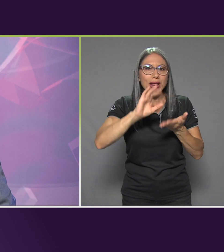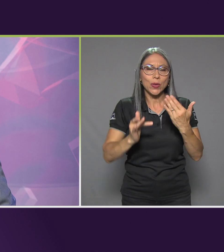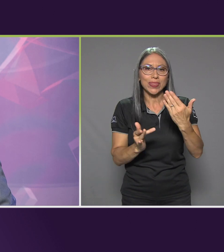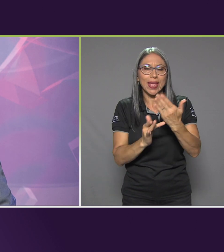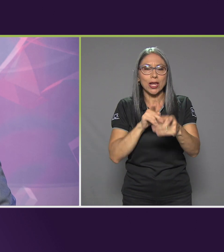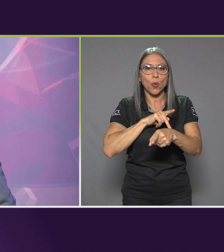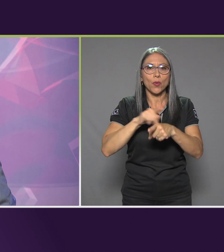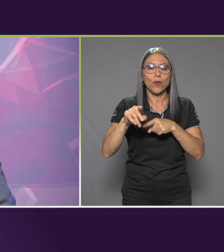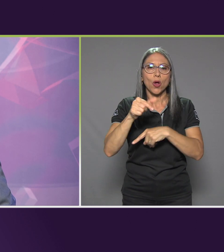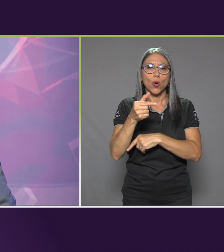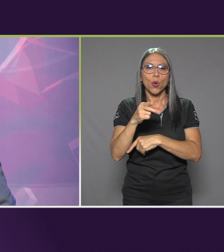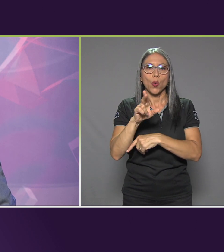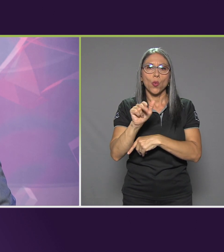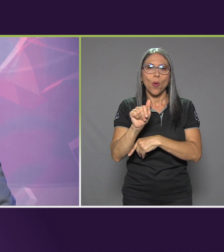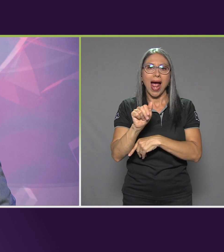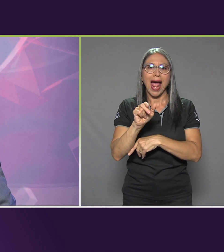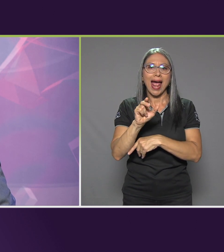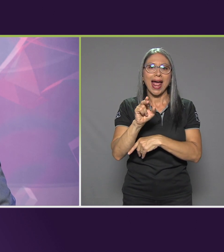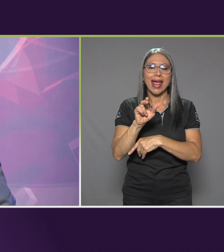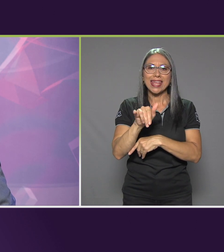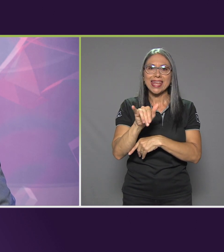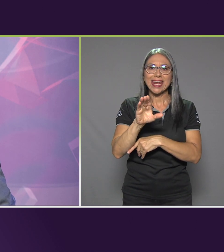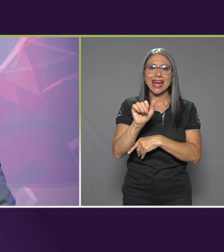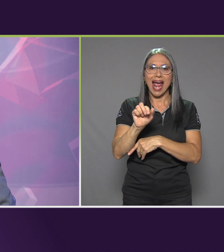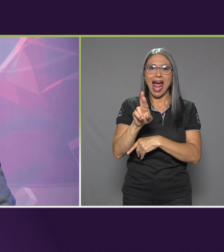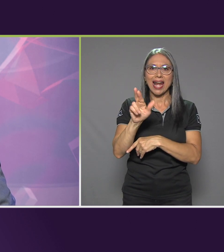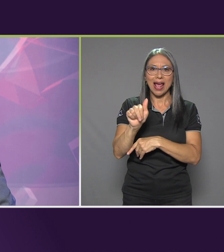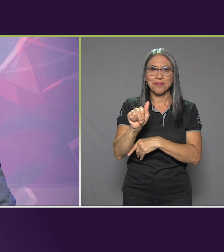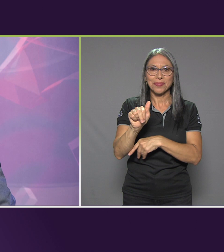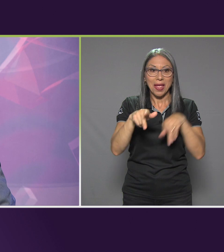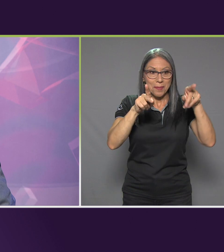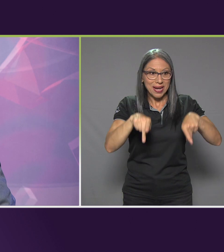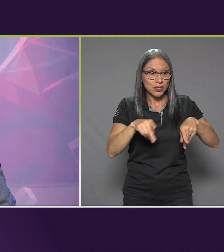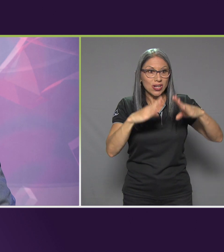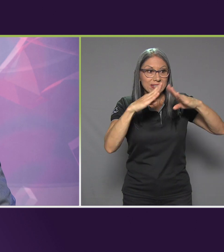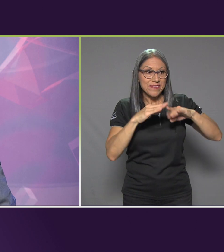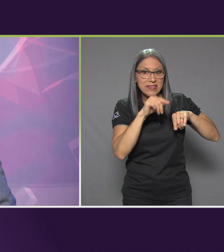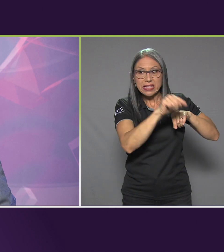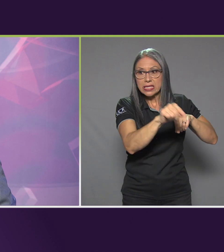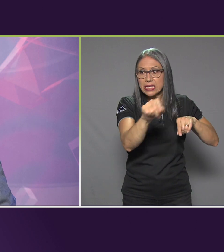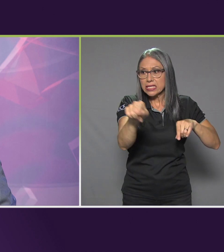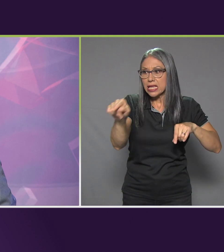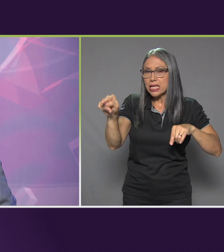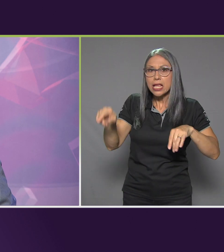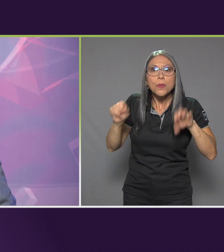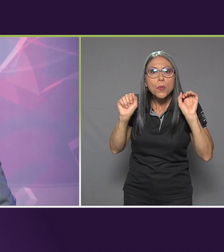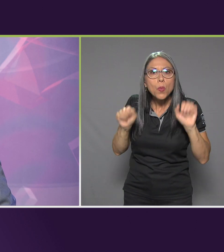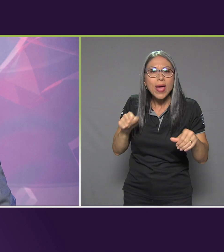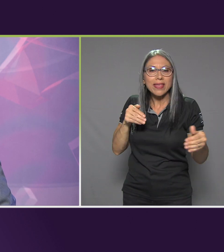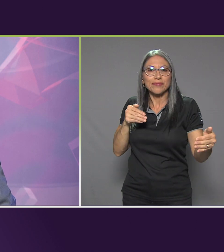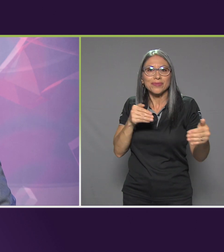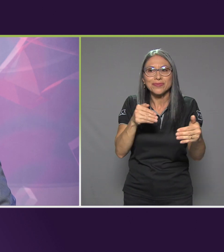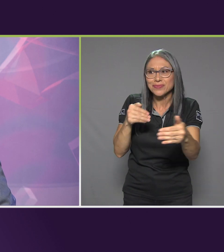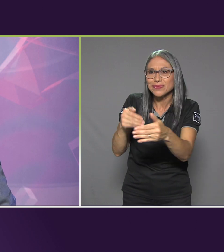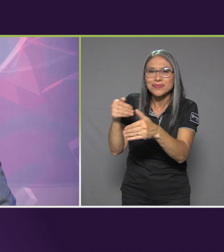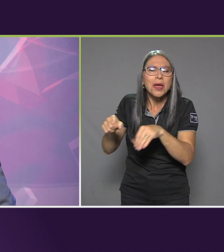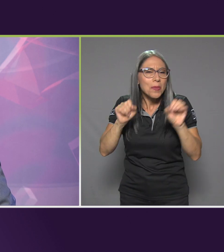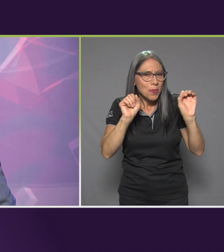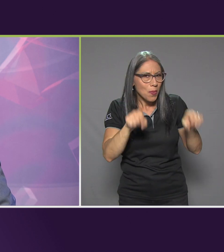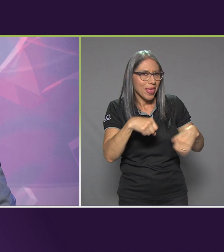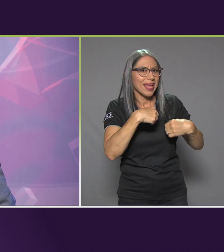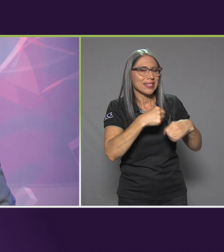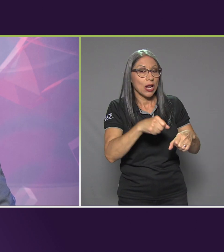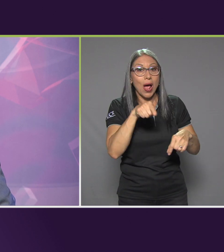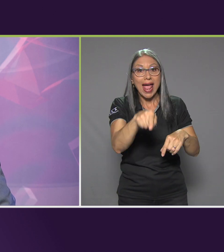Colegio Técnico Profesional de Guaycará. Así es que todas las personas que están por esos lados, ¿verdad?, que puedan llegar a esas instalaciones y que